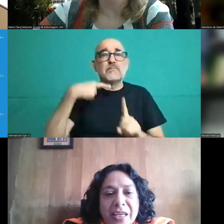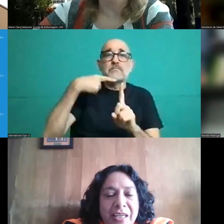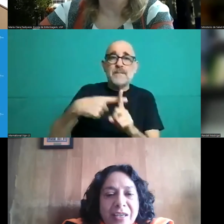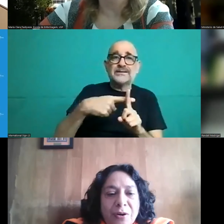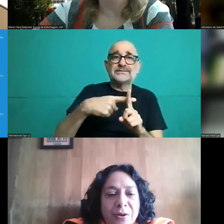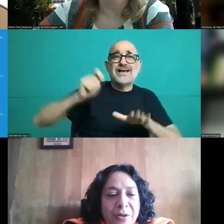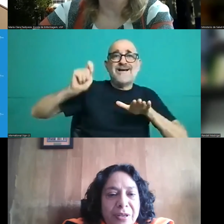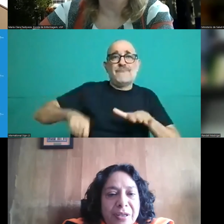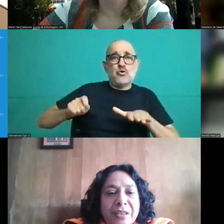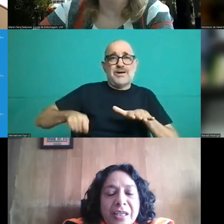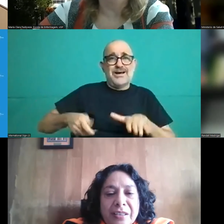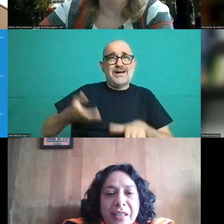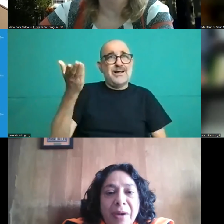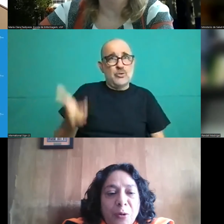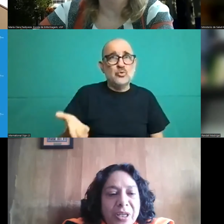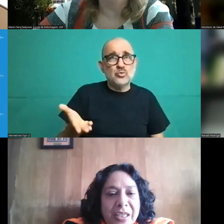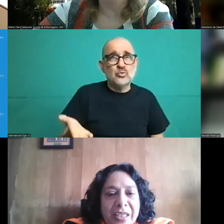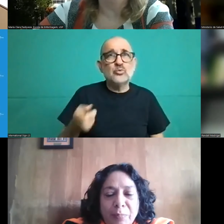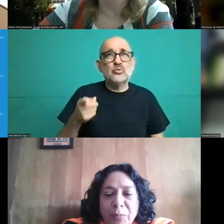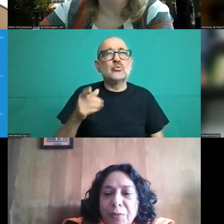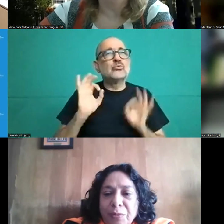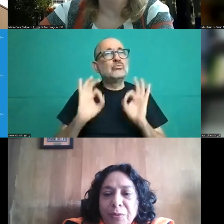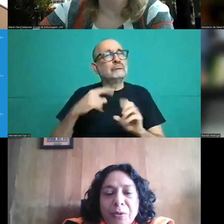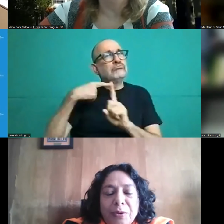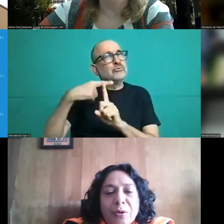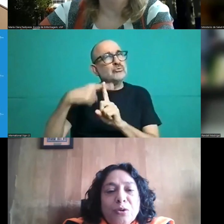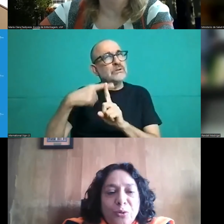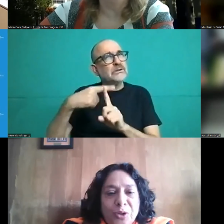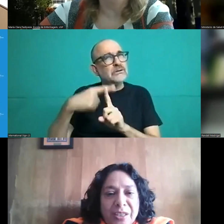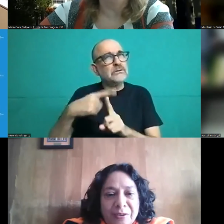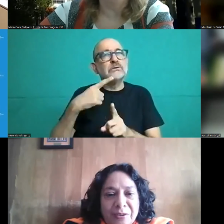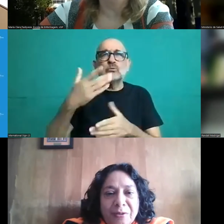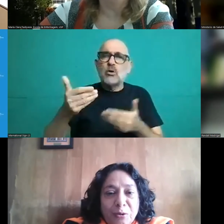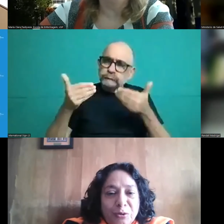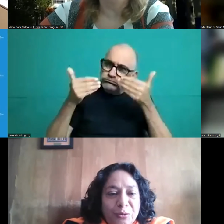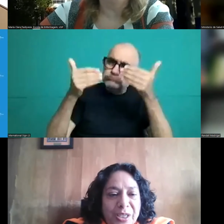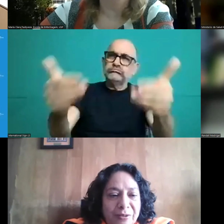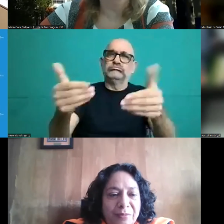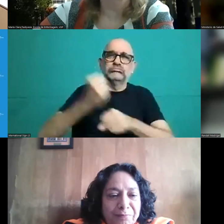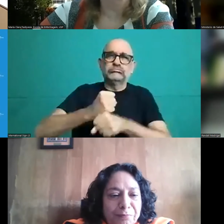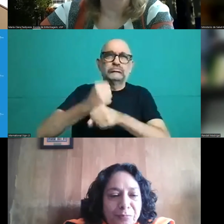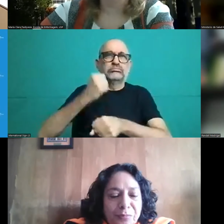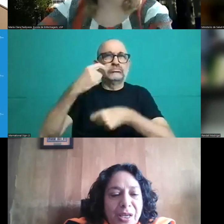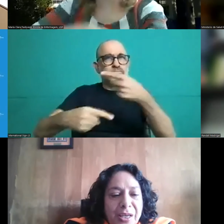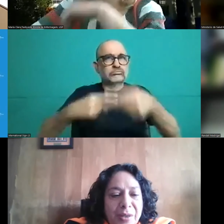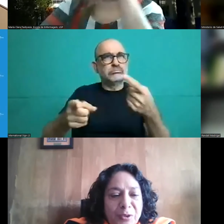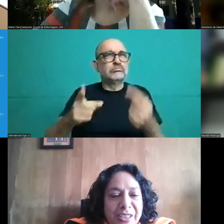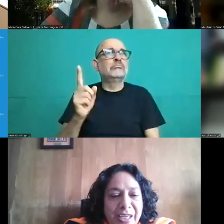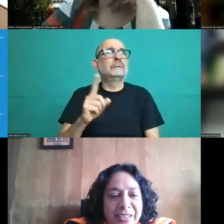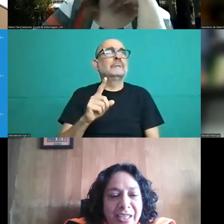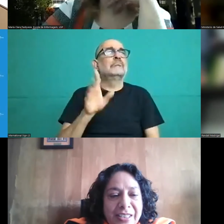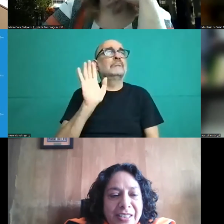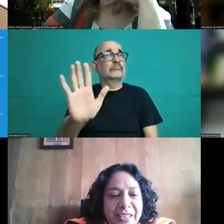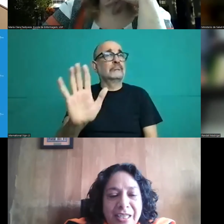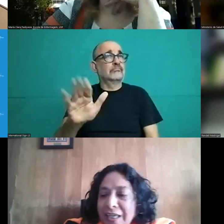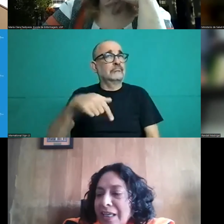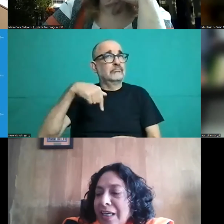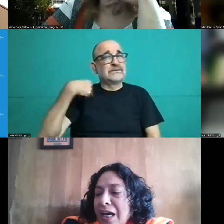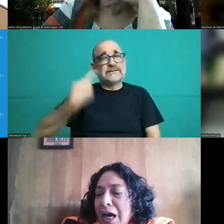Siempre en el trabajo en equipo, construyendo, ¿no? Construyendo. Muchas